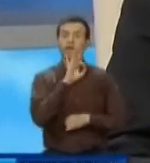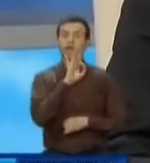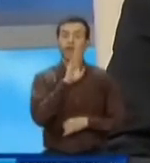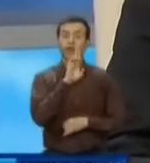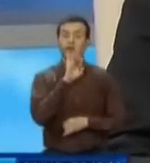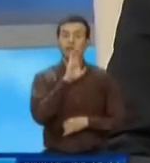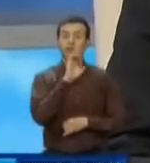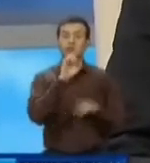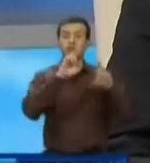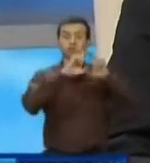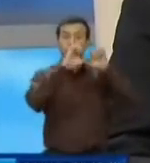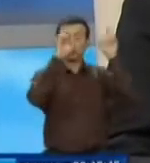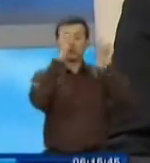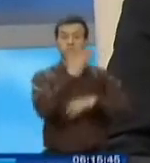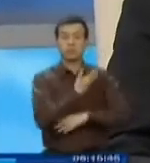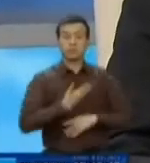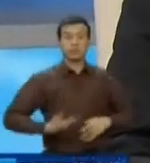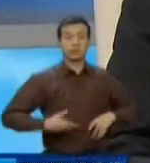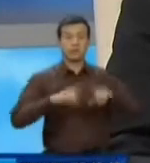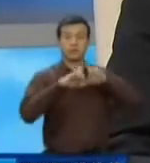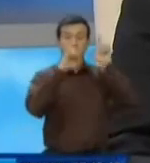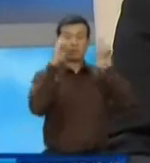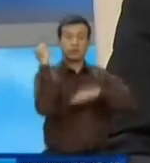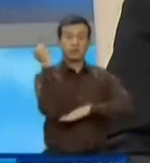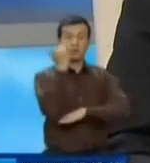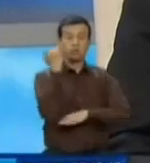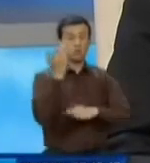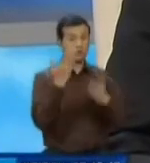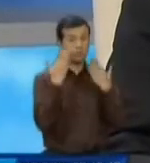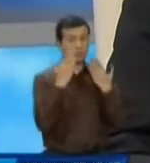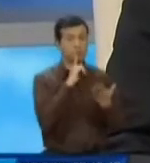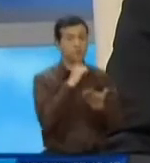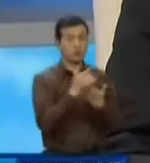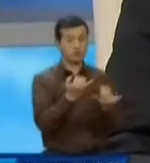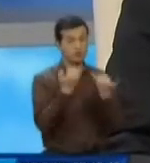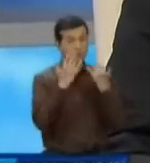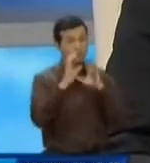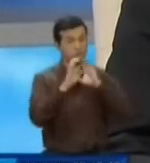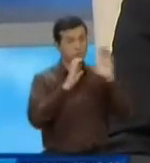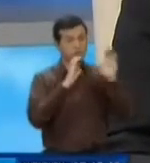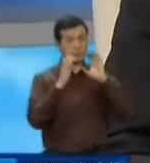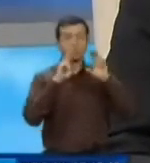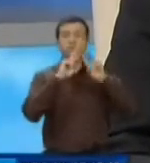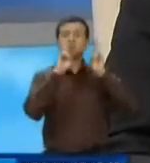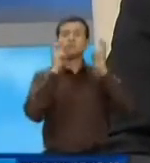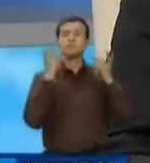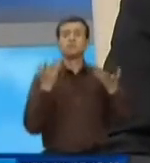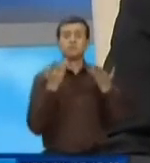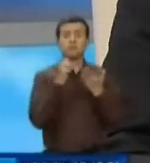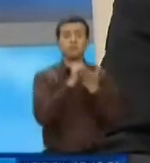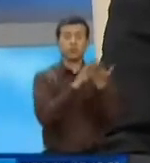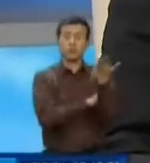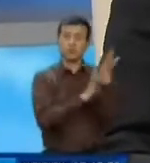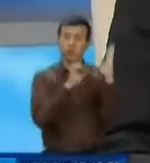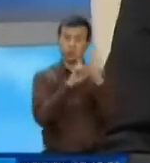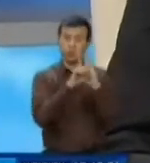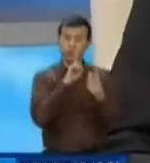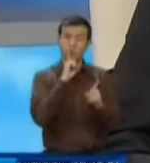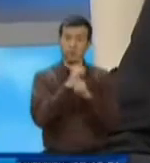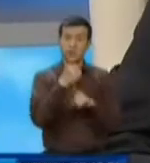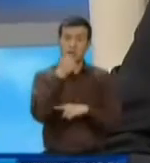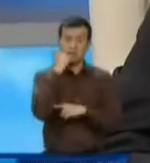presidente a la cámara de industrias de guayaquil con quién vamos a hablar sobre el proyecto de ley que ayer